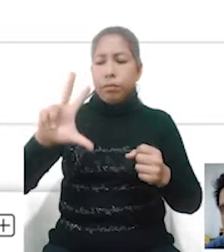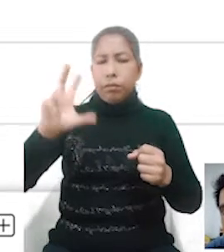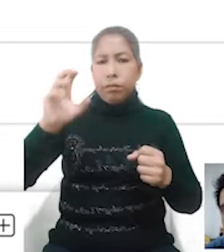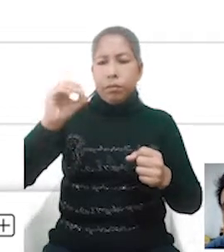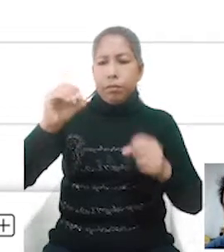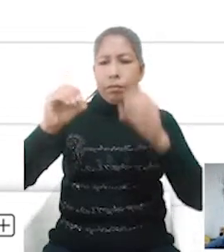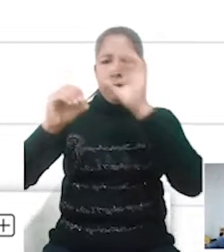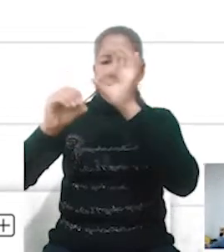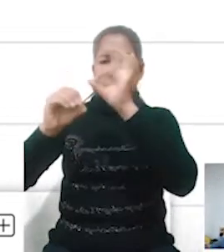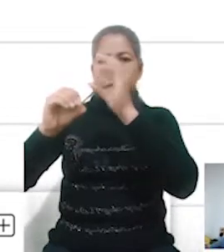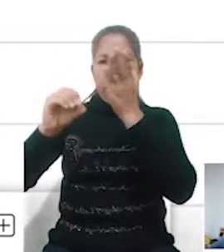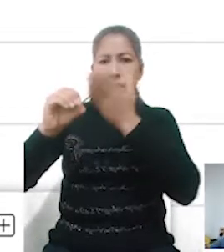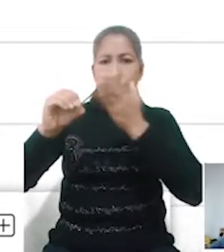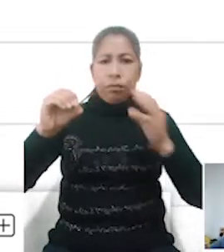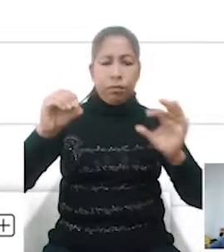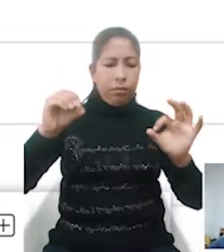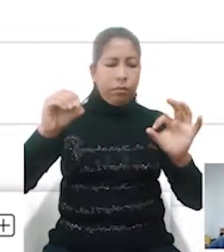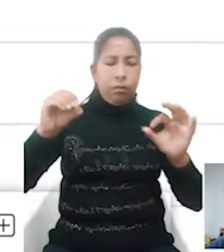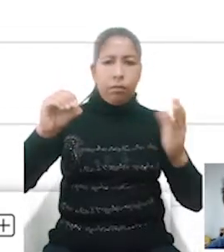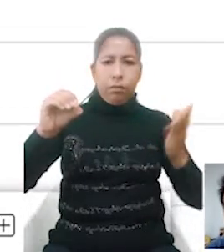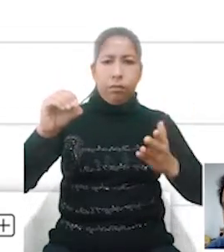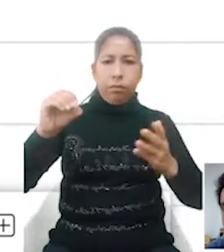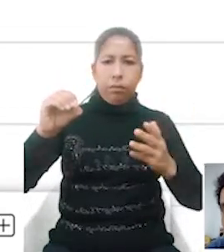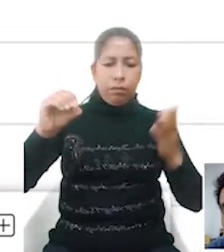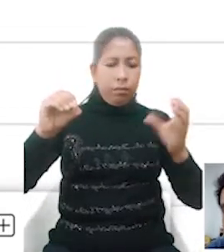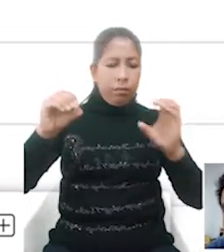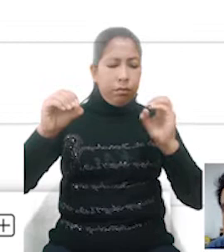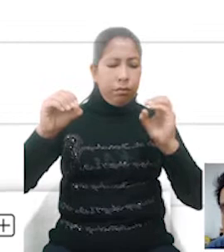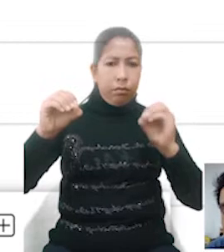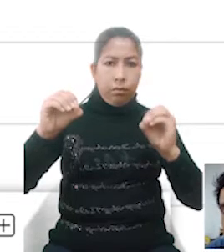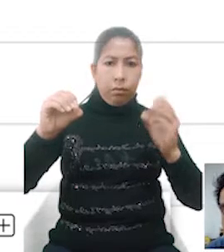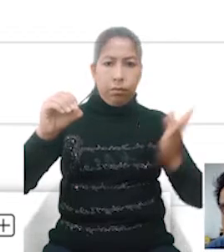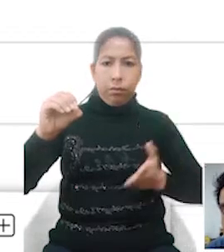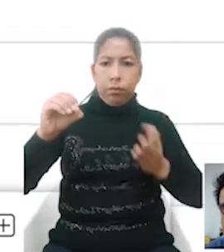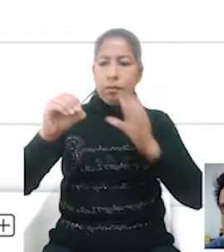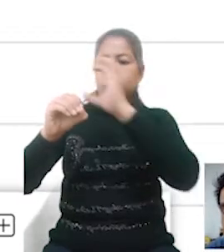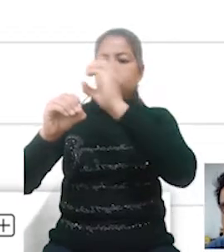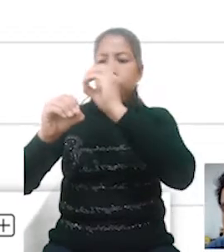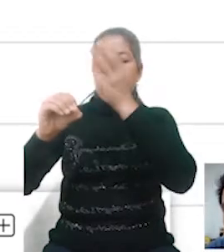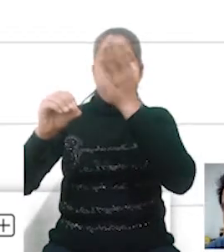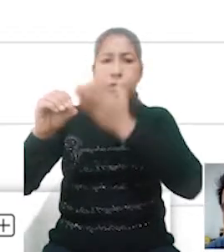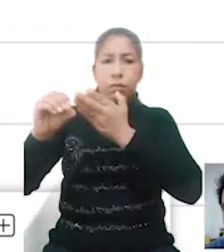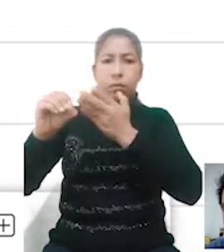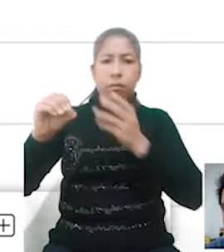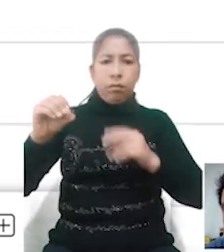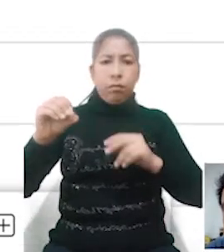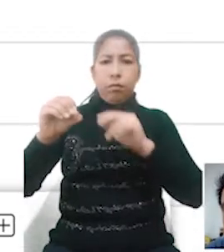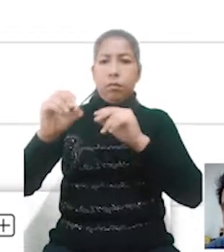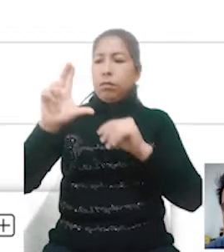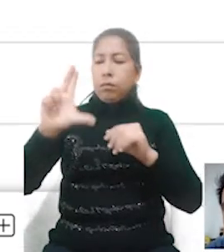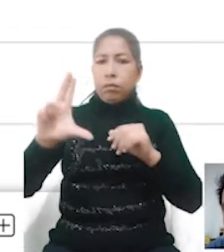los ceros y tendremos 3 sobre 18 que también podemos sacar tercera de 3, 1 y tercera